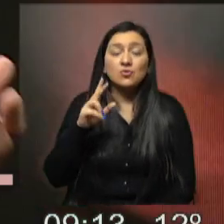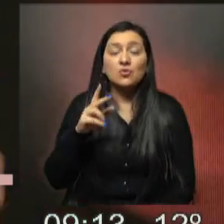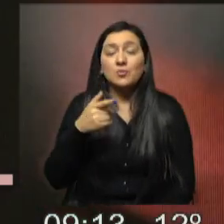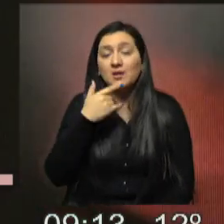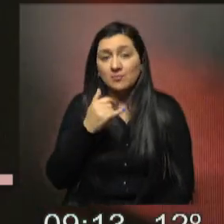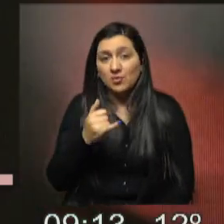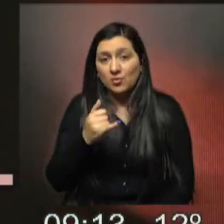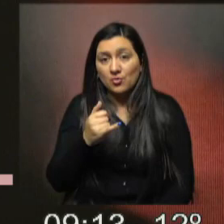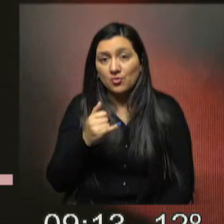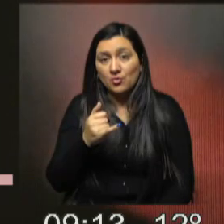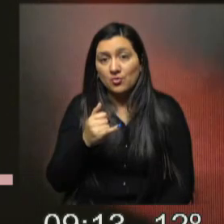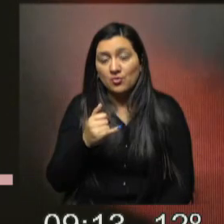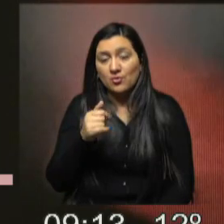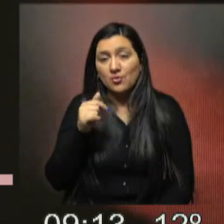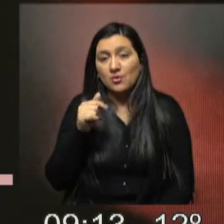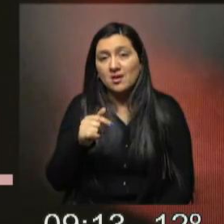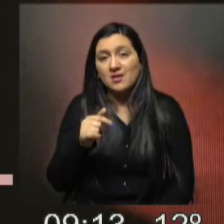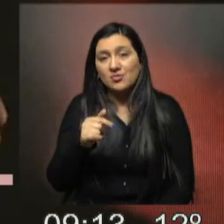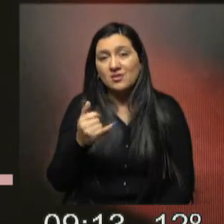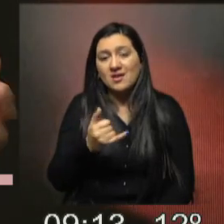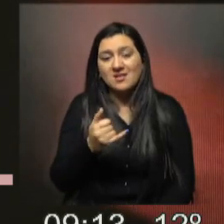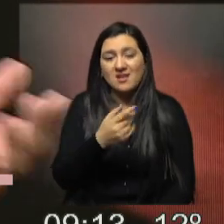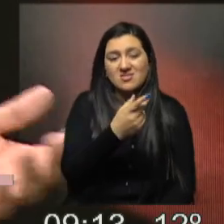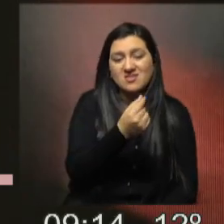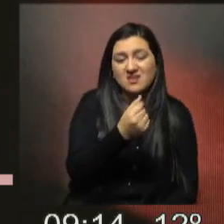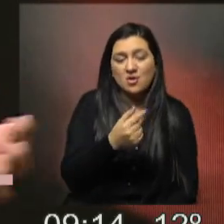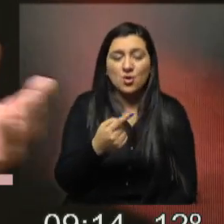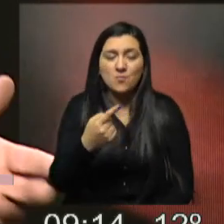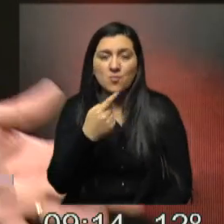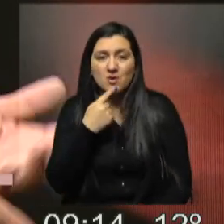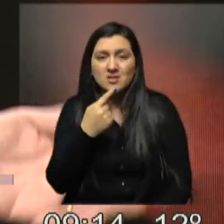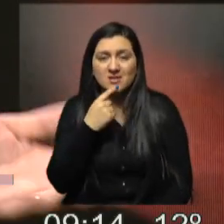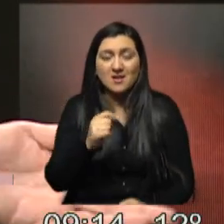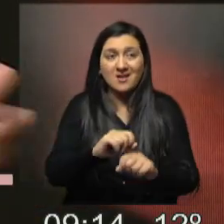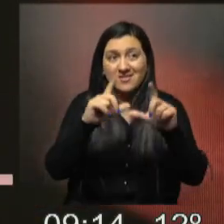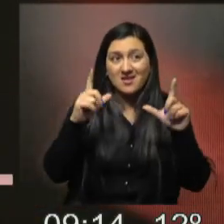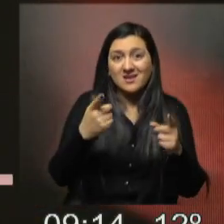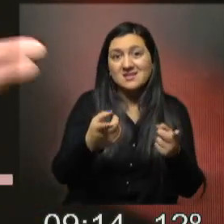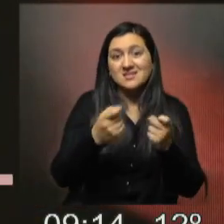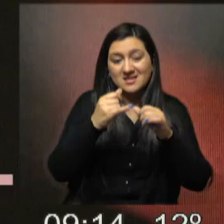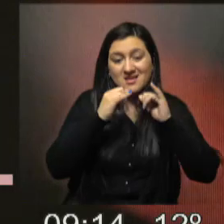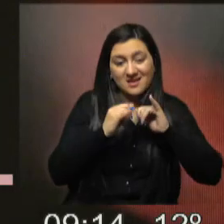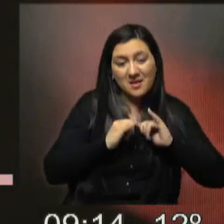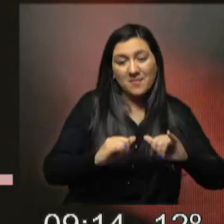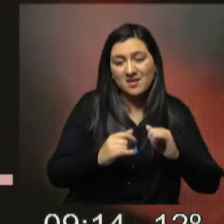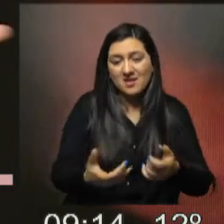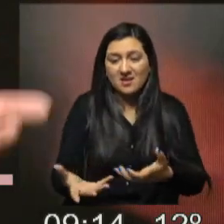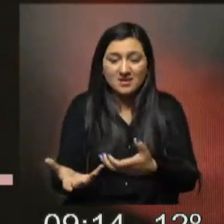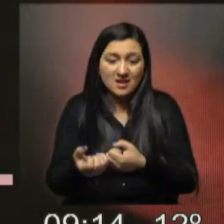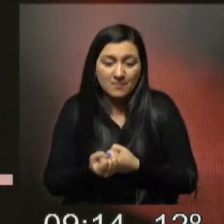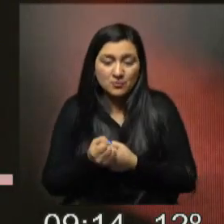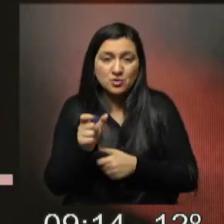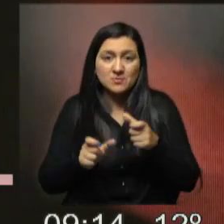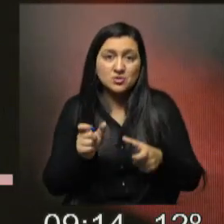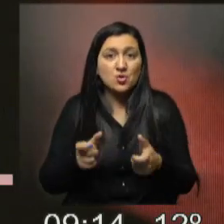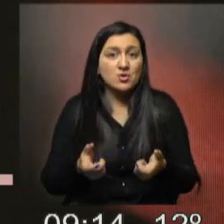ejemplo, esta porosidad que hay entre dinero y política en Brasil, ¿no? Candidatos que necesitan hacer campaña, reciban apoyo de gente y después son